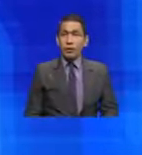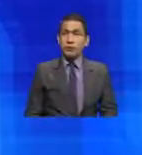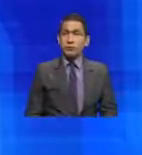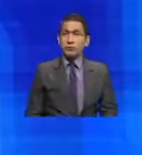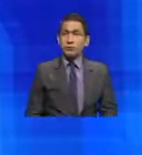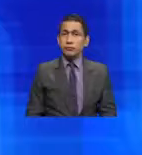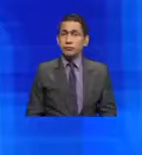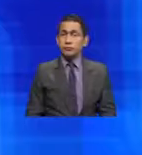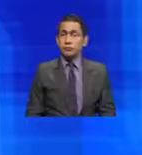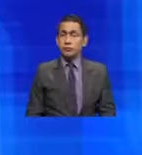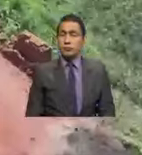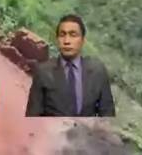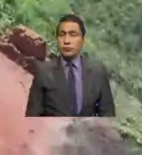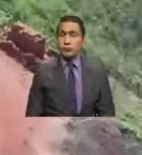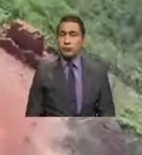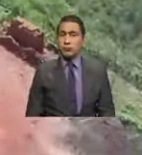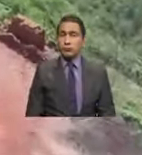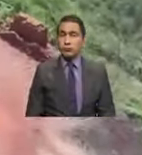Internacionales.